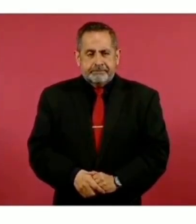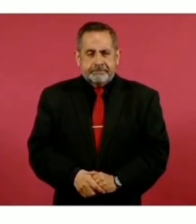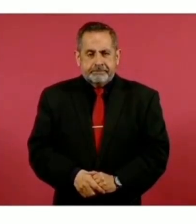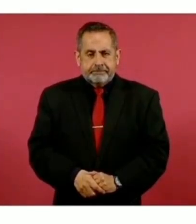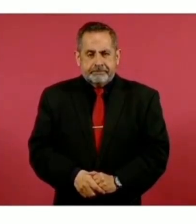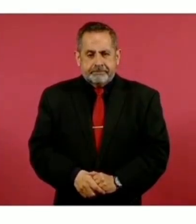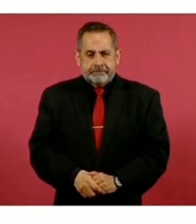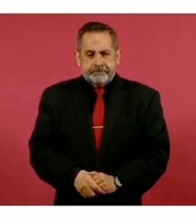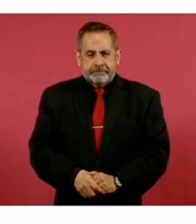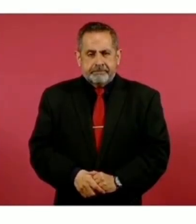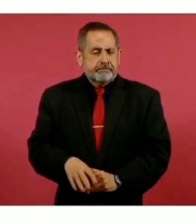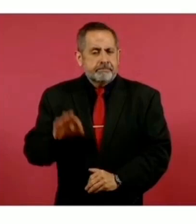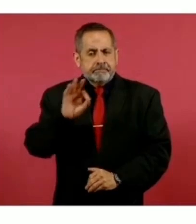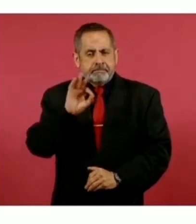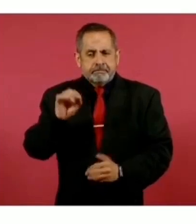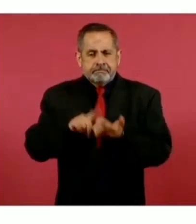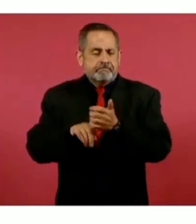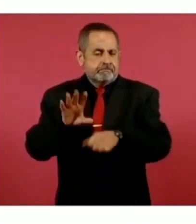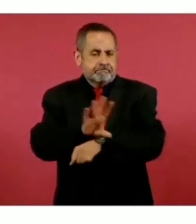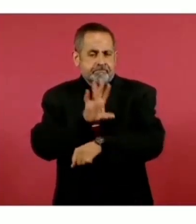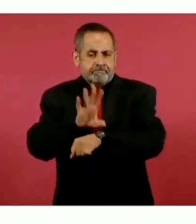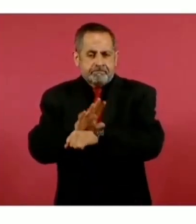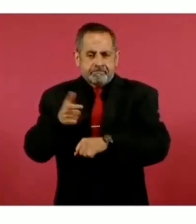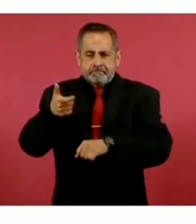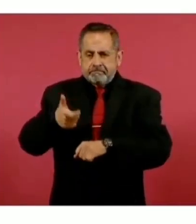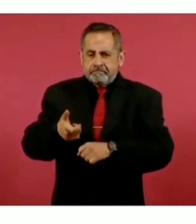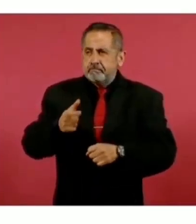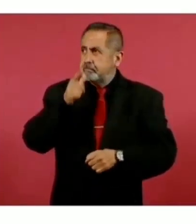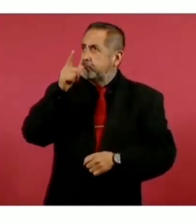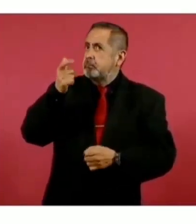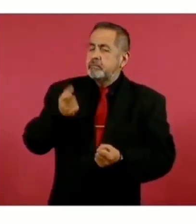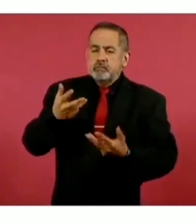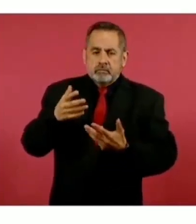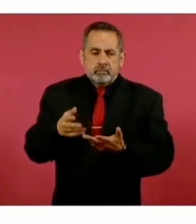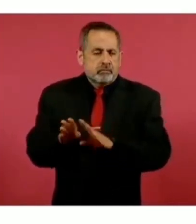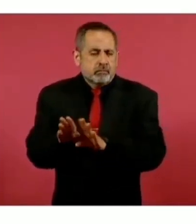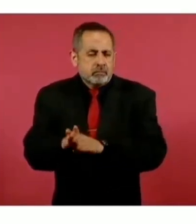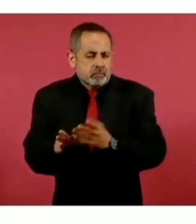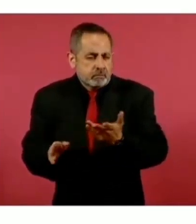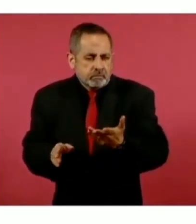O las tarifas eléctricas. ¿Cómo logramos eso?